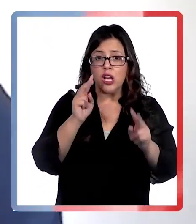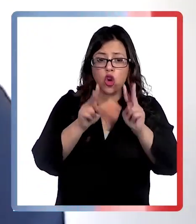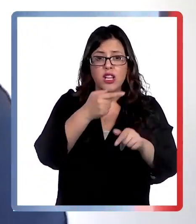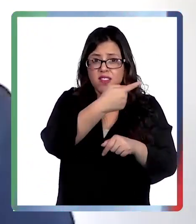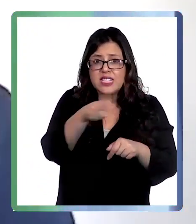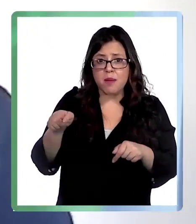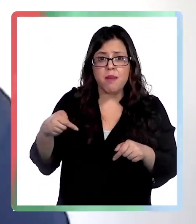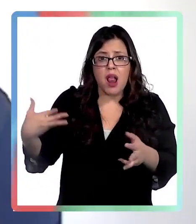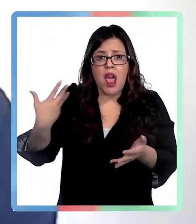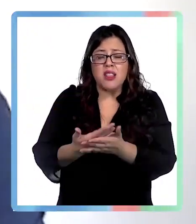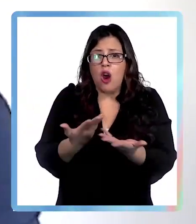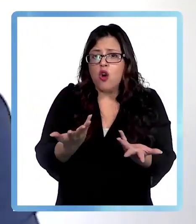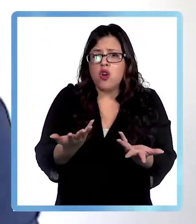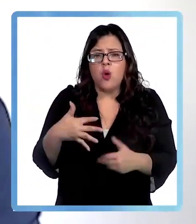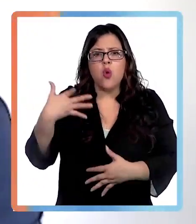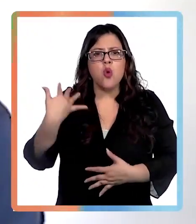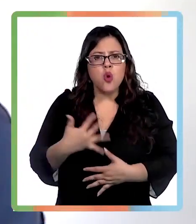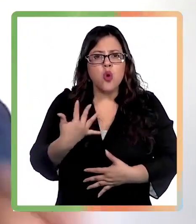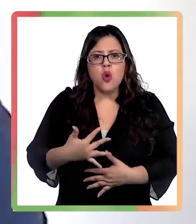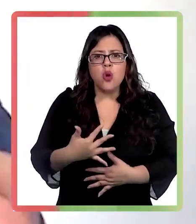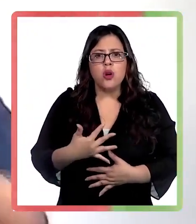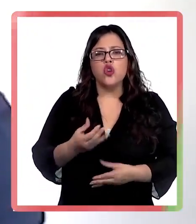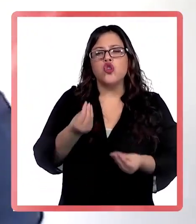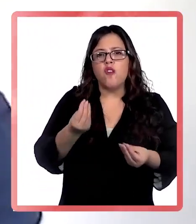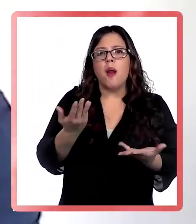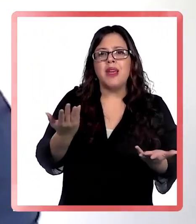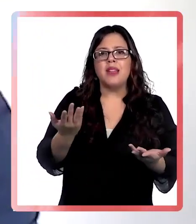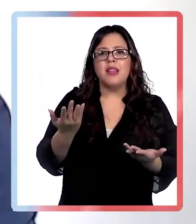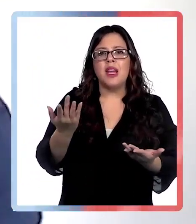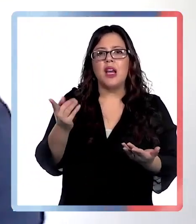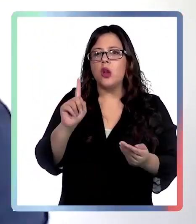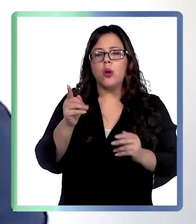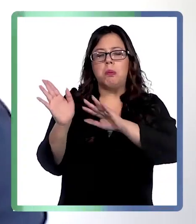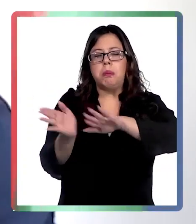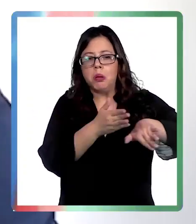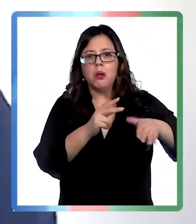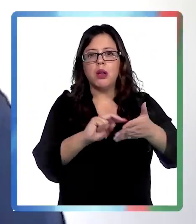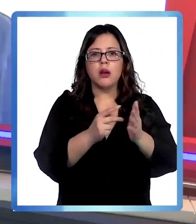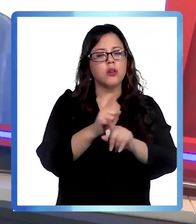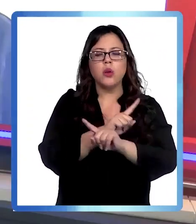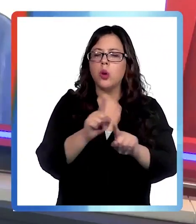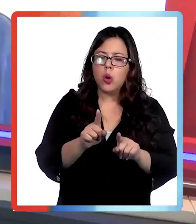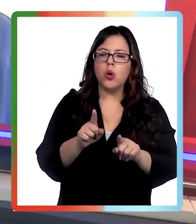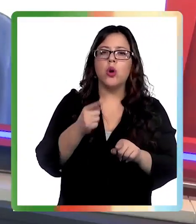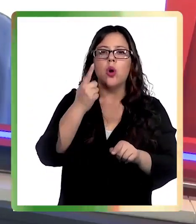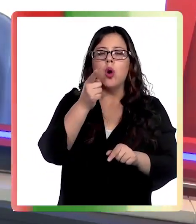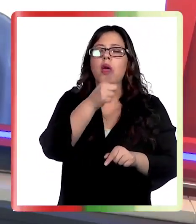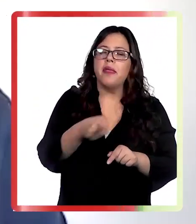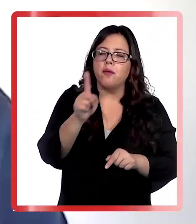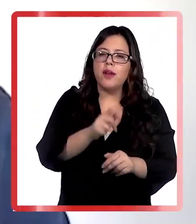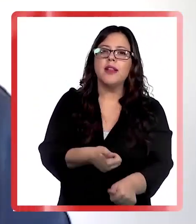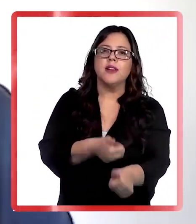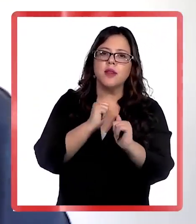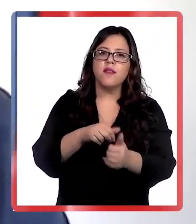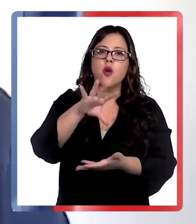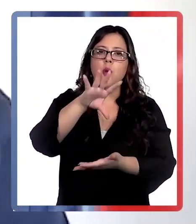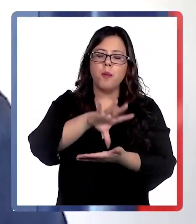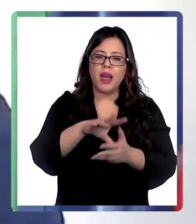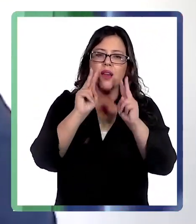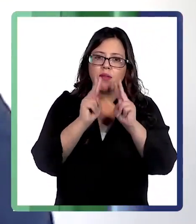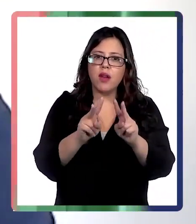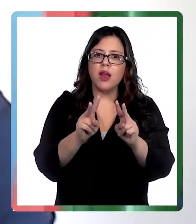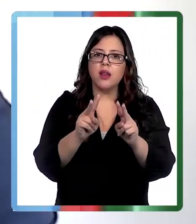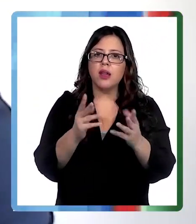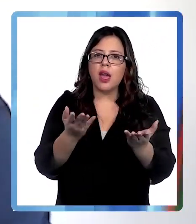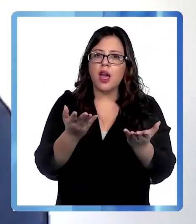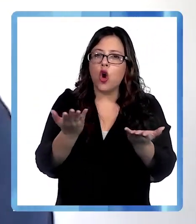esta semana muy fuerte. Y efectivamente, sin desconocer la crisis, yo creo que, vuelvo al concepto de desafío país, hay que ver